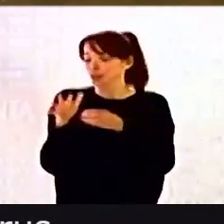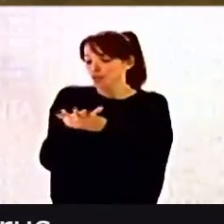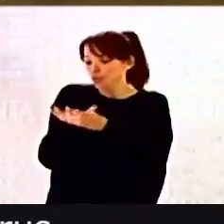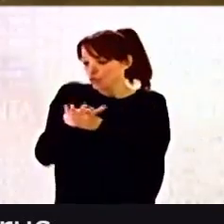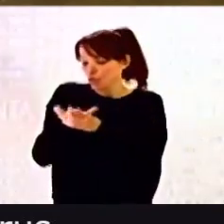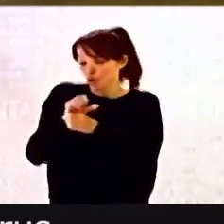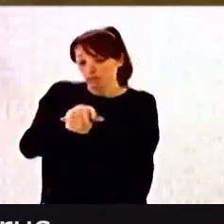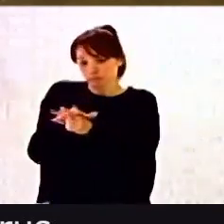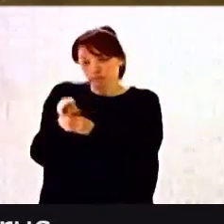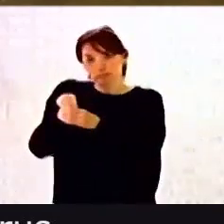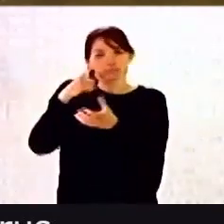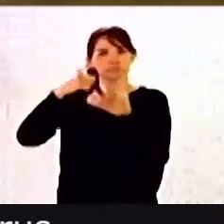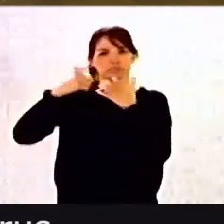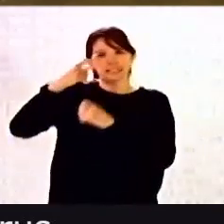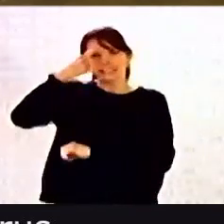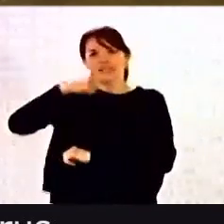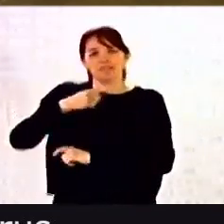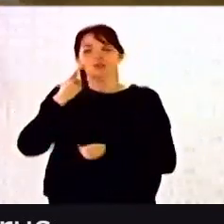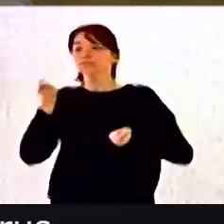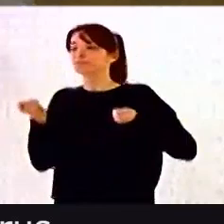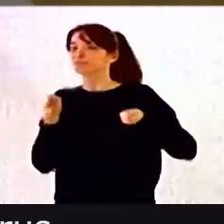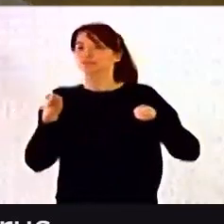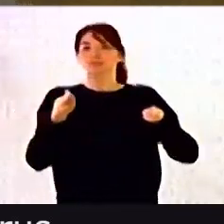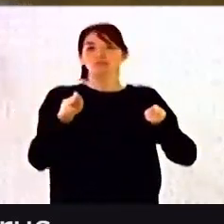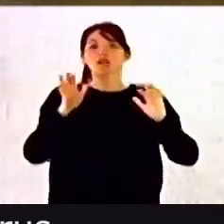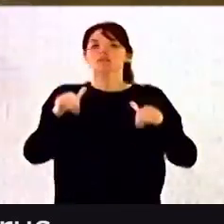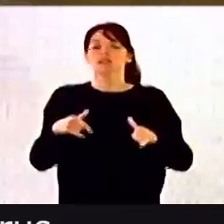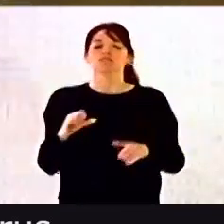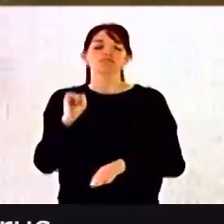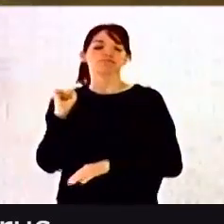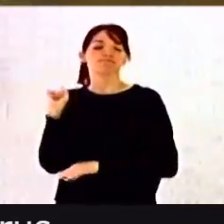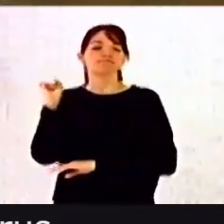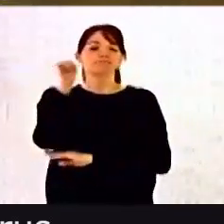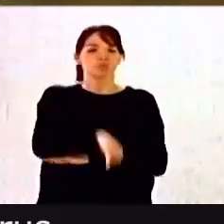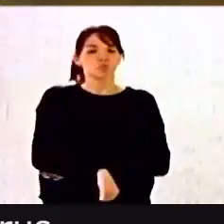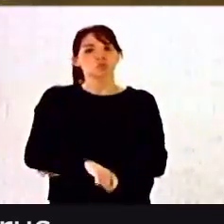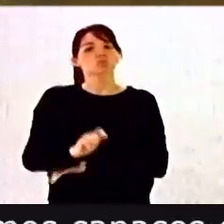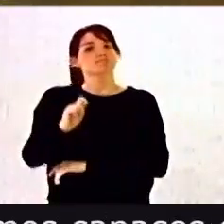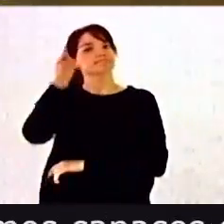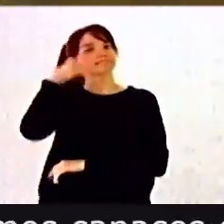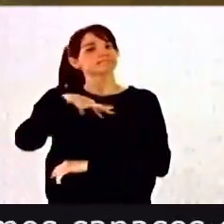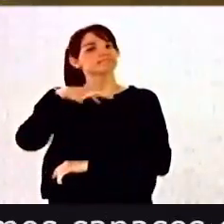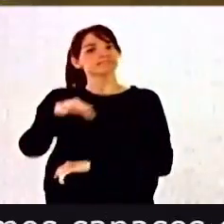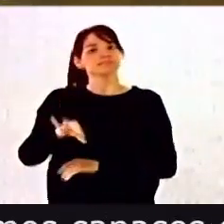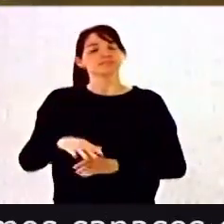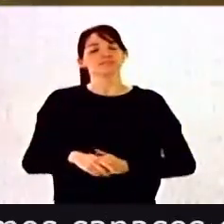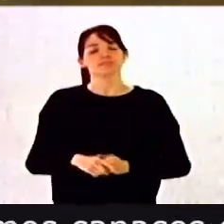que los tenemos identificados, seremos capaces de vencer al COVID-19.